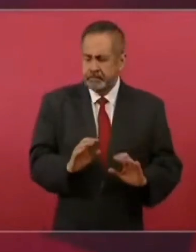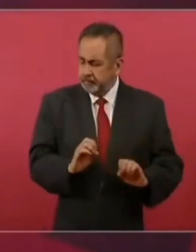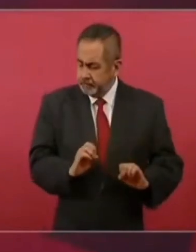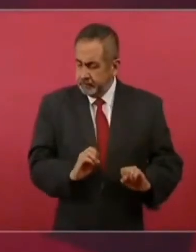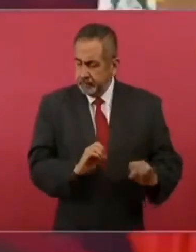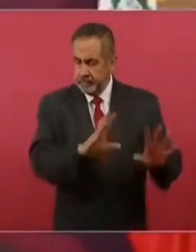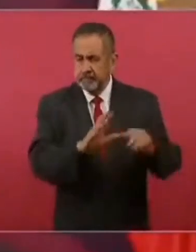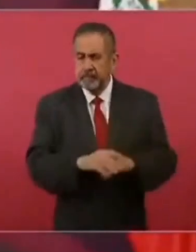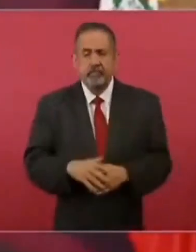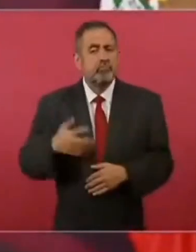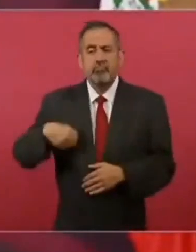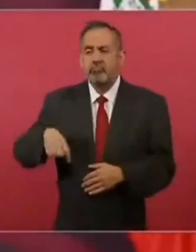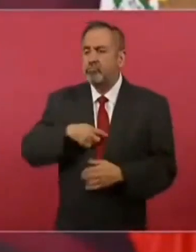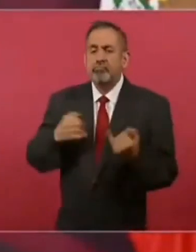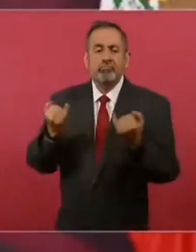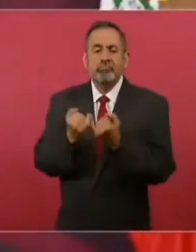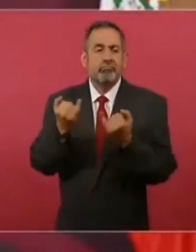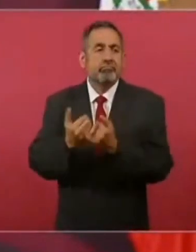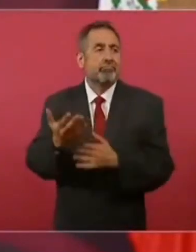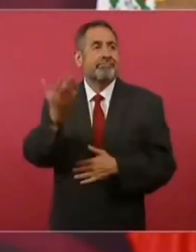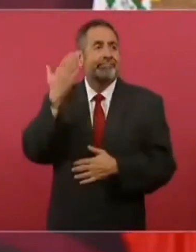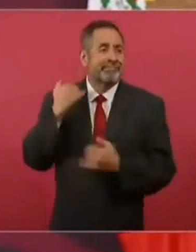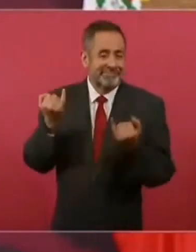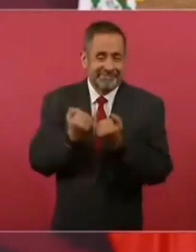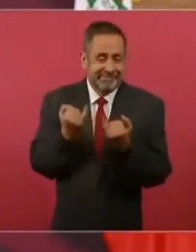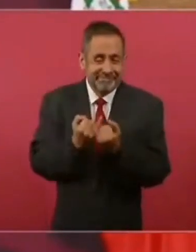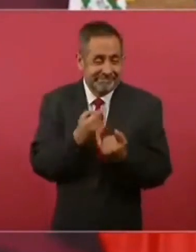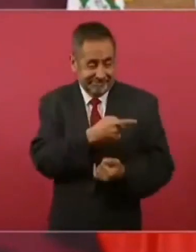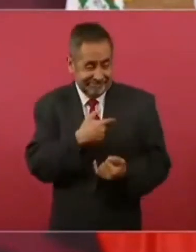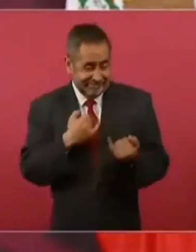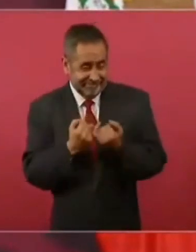porque no somos iguales.